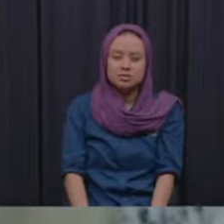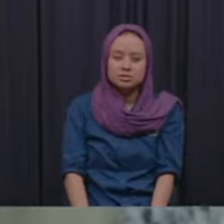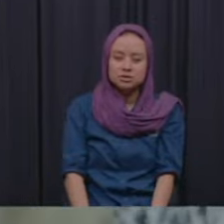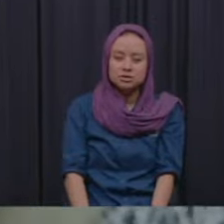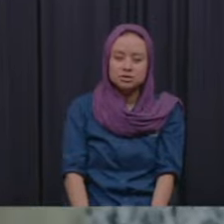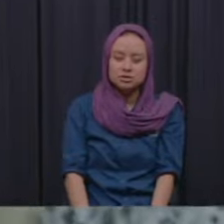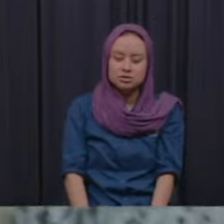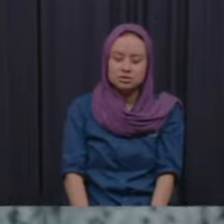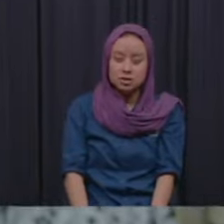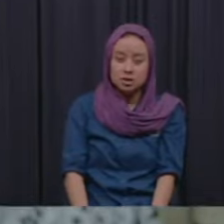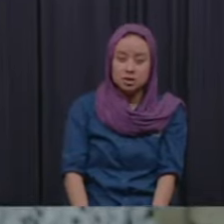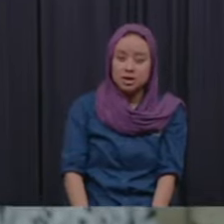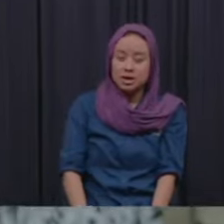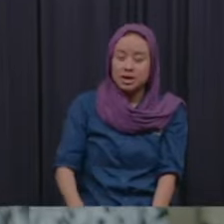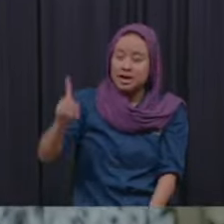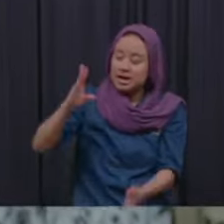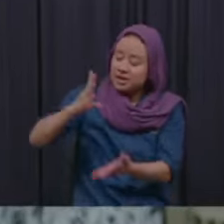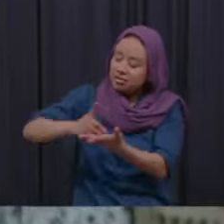digno de gloria,